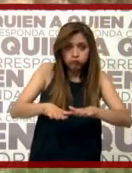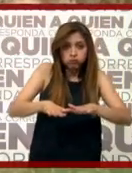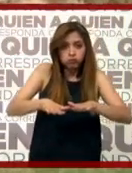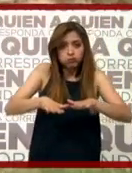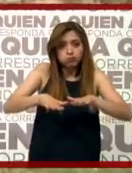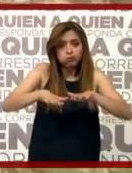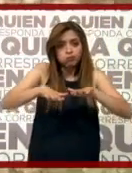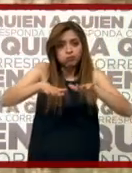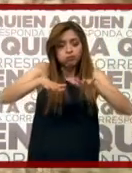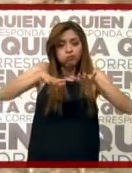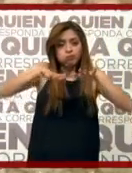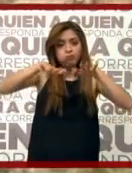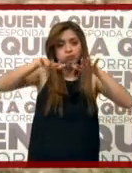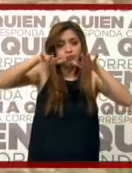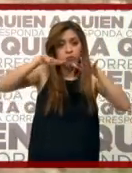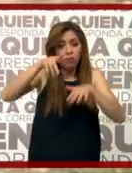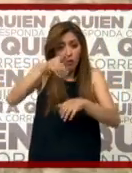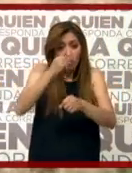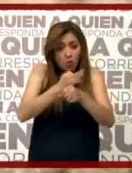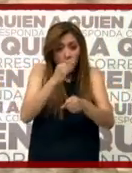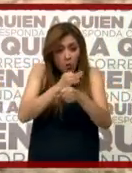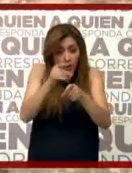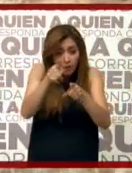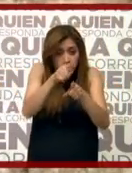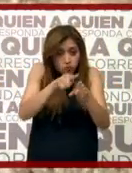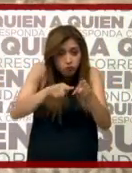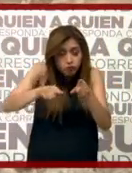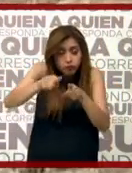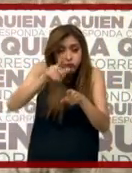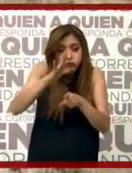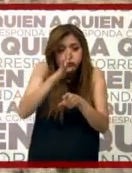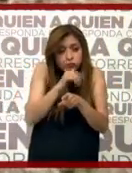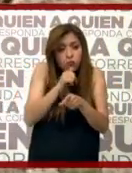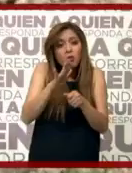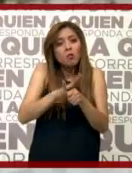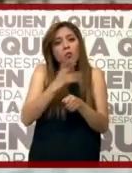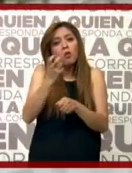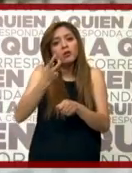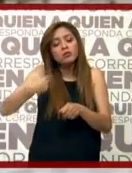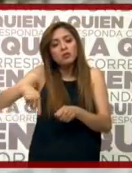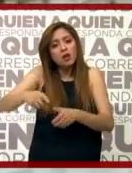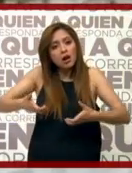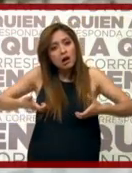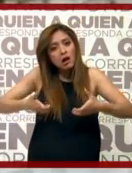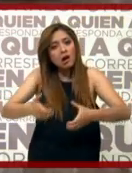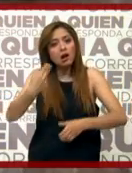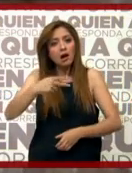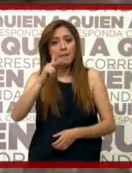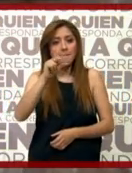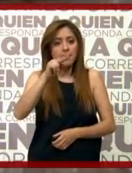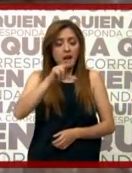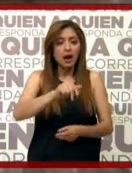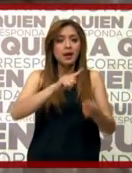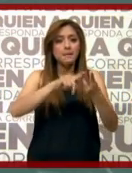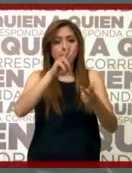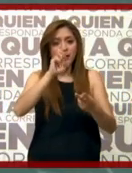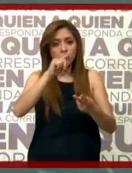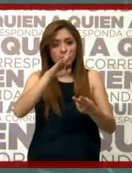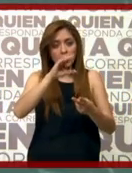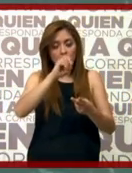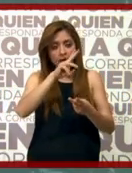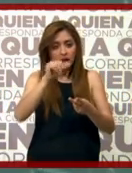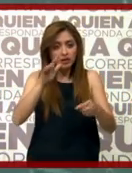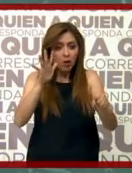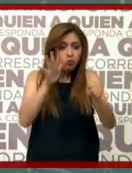pues no da abasto el pequeño agujerito que está abajo de la vía, lo cual nos ha provocado inundaciones en la calle Plan de los Olivos, Venustiano Carranza.